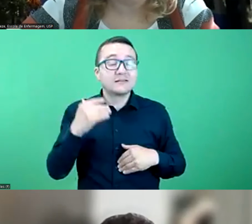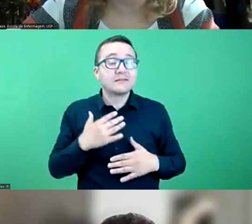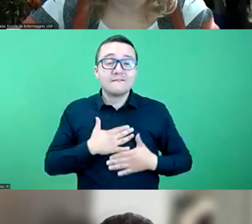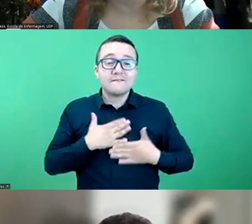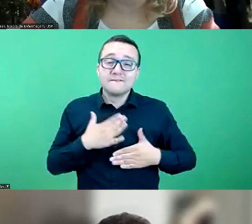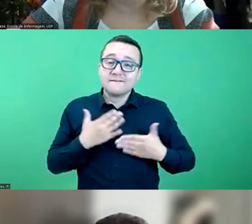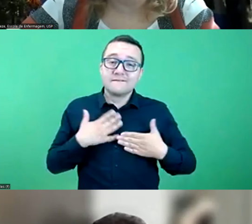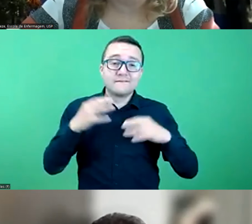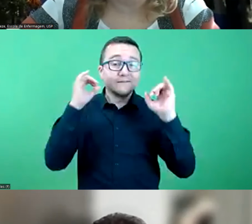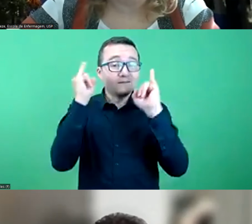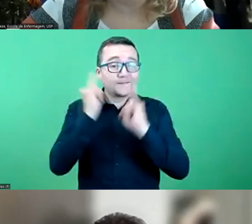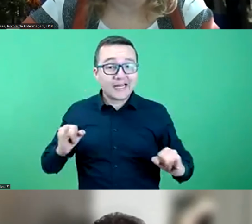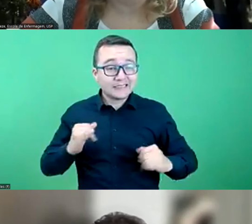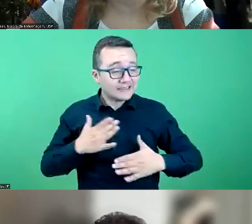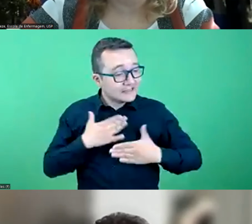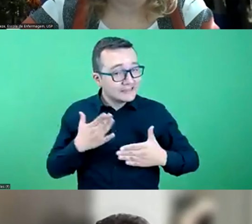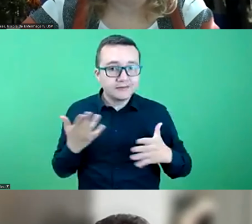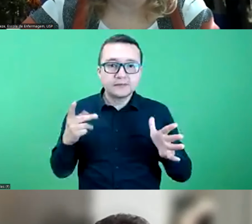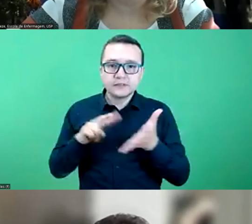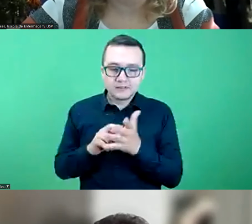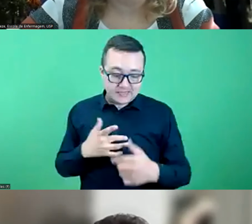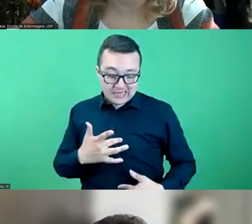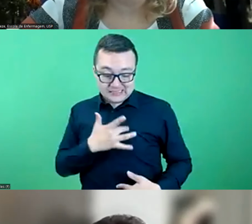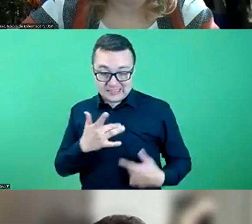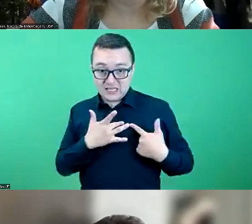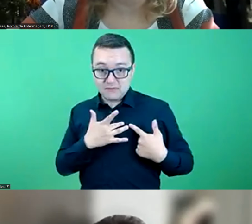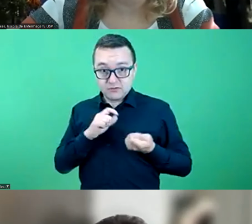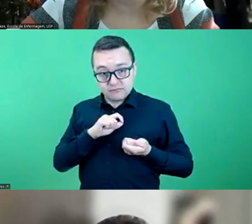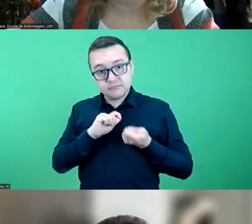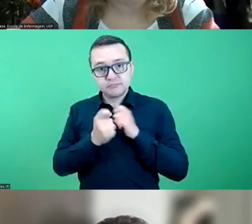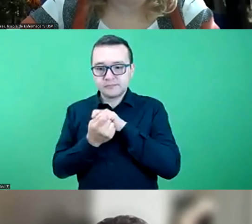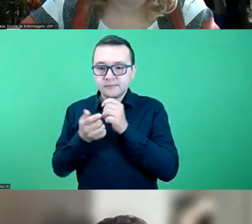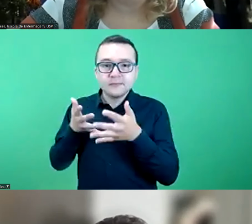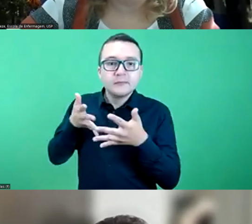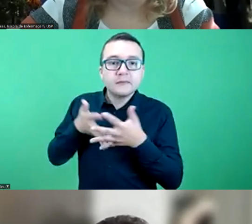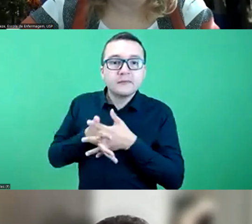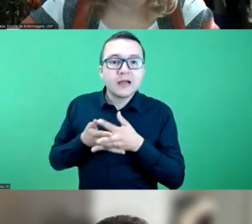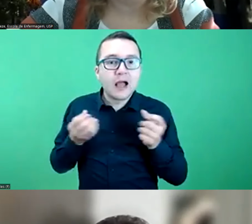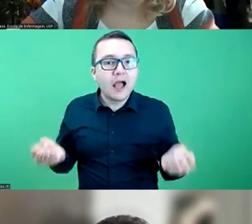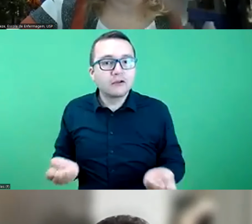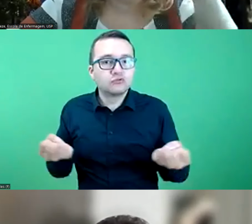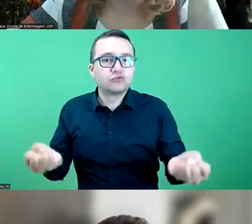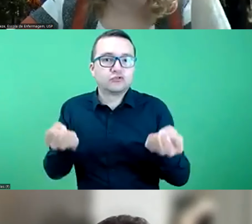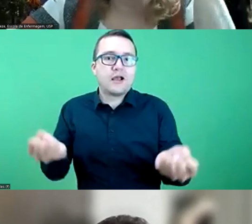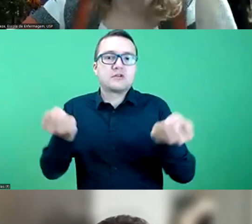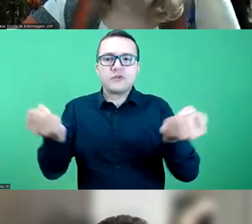en acciones. La invitación es para todos, por supuesto, porque todos